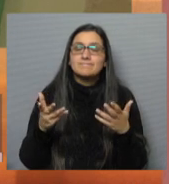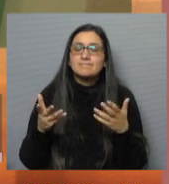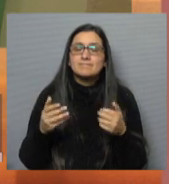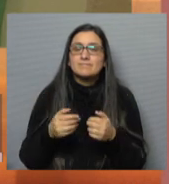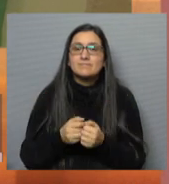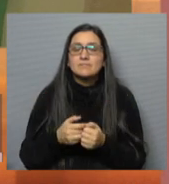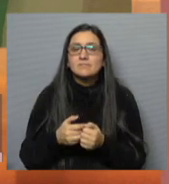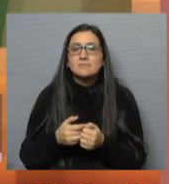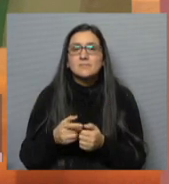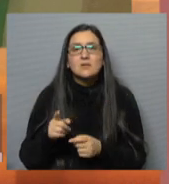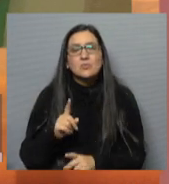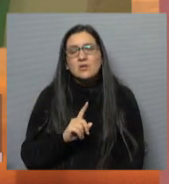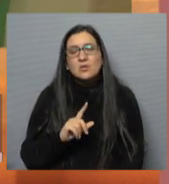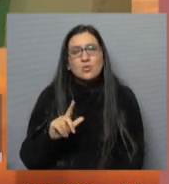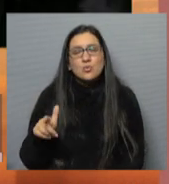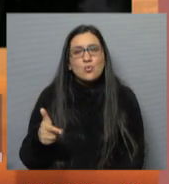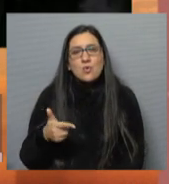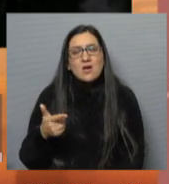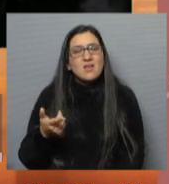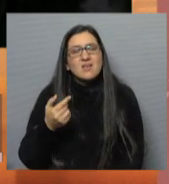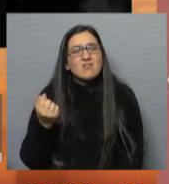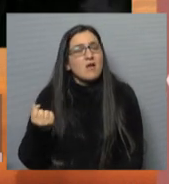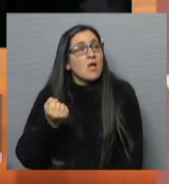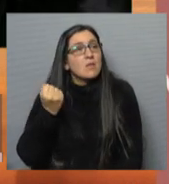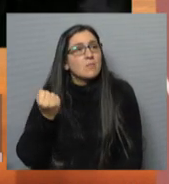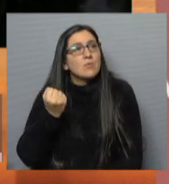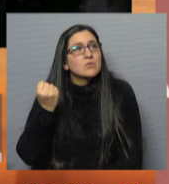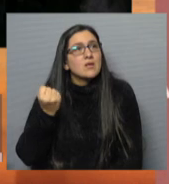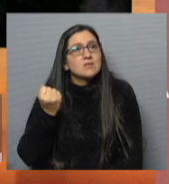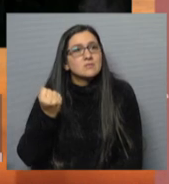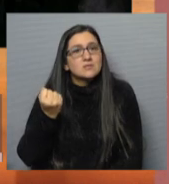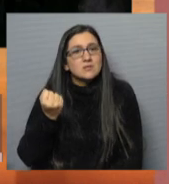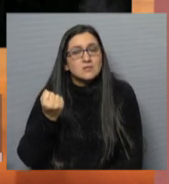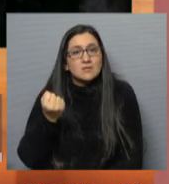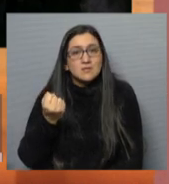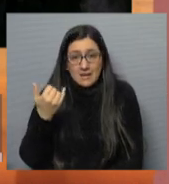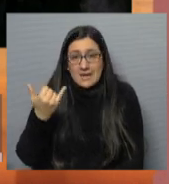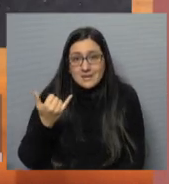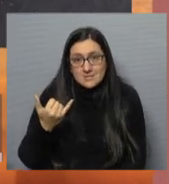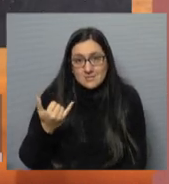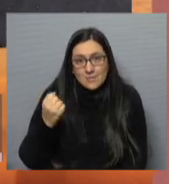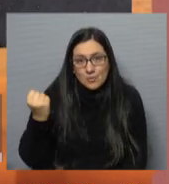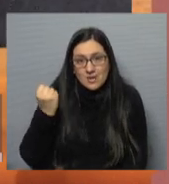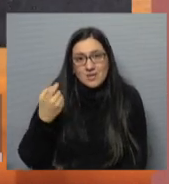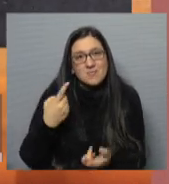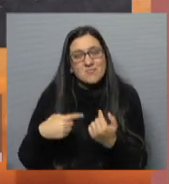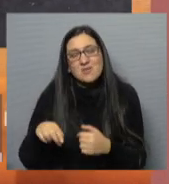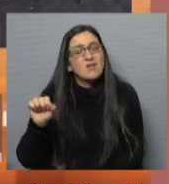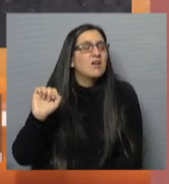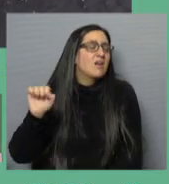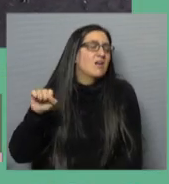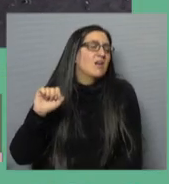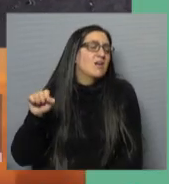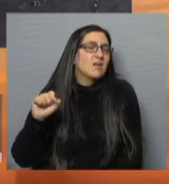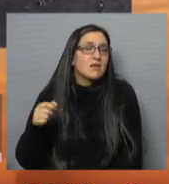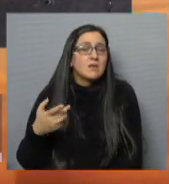No, como que no tiene importancia, no se le da la importancia que tiene. Y bueno, está